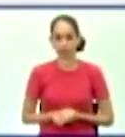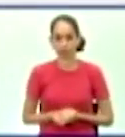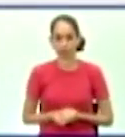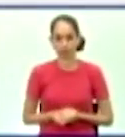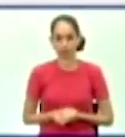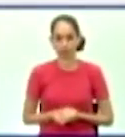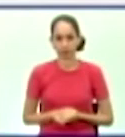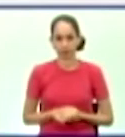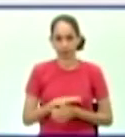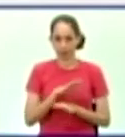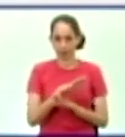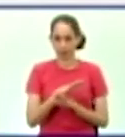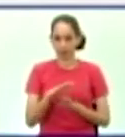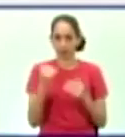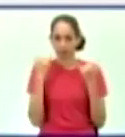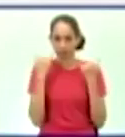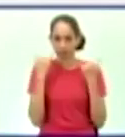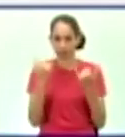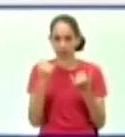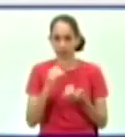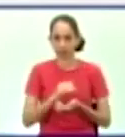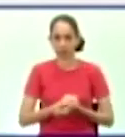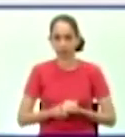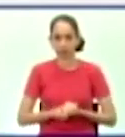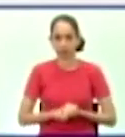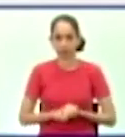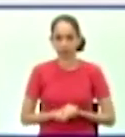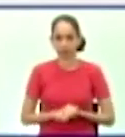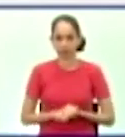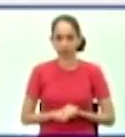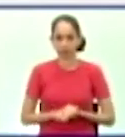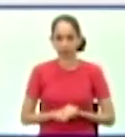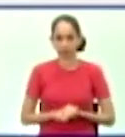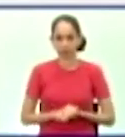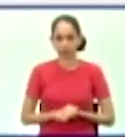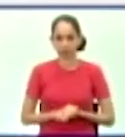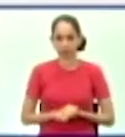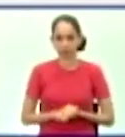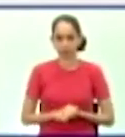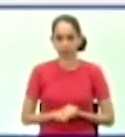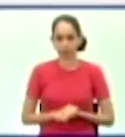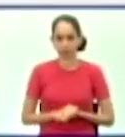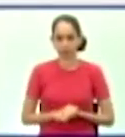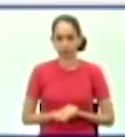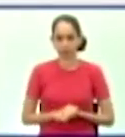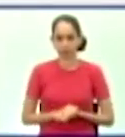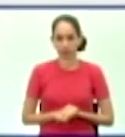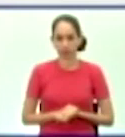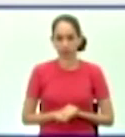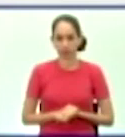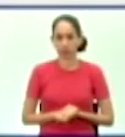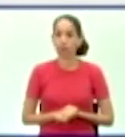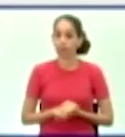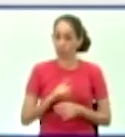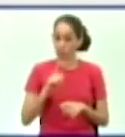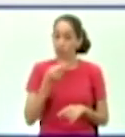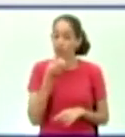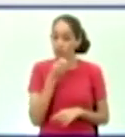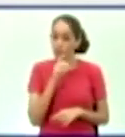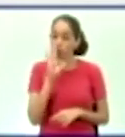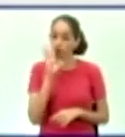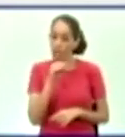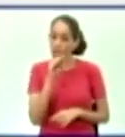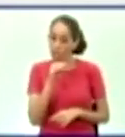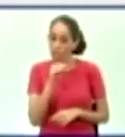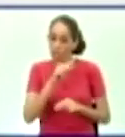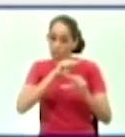ya identificamos. Por supuesto, podemos hablar de los ángulos de 90 grados que